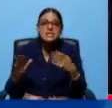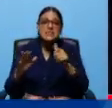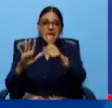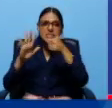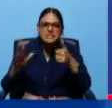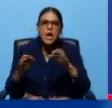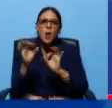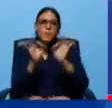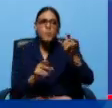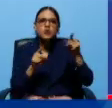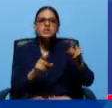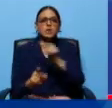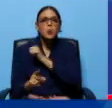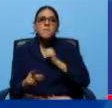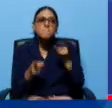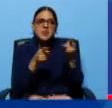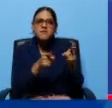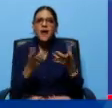privada.